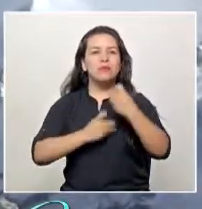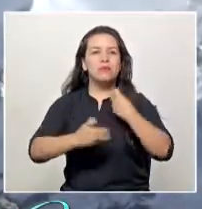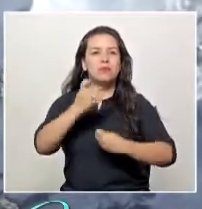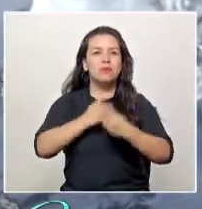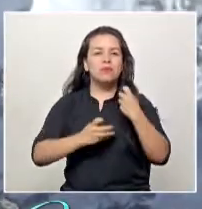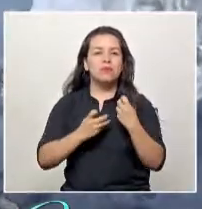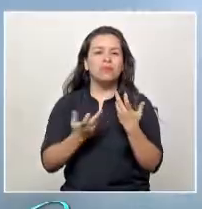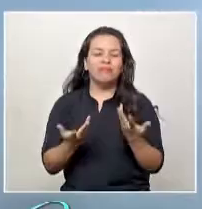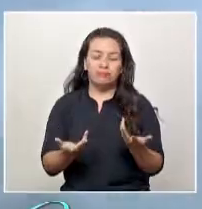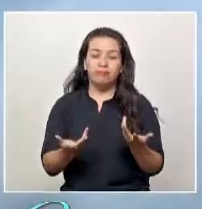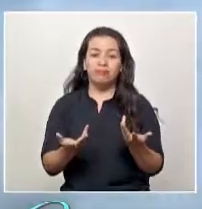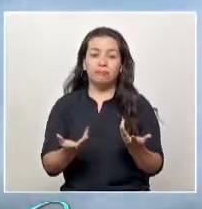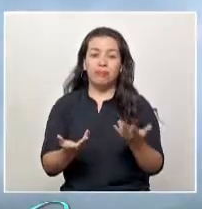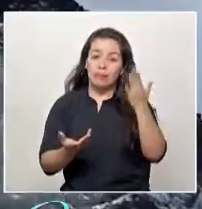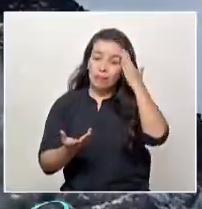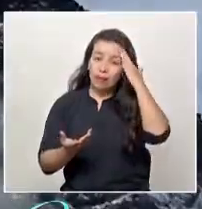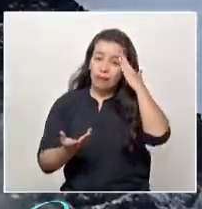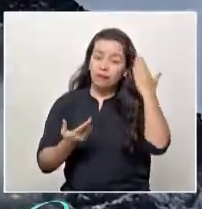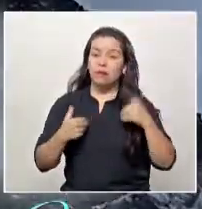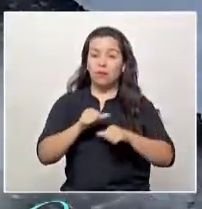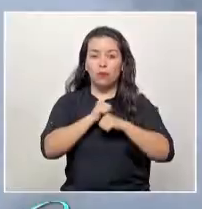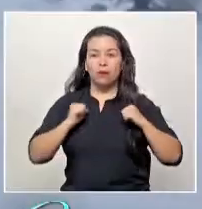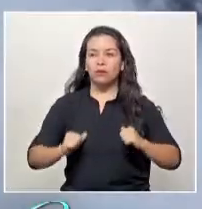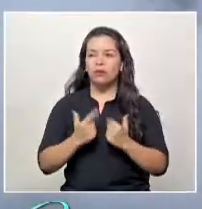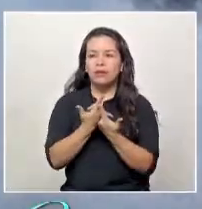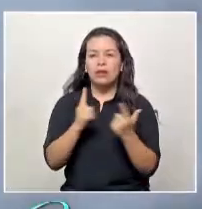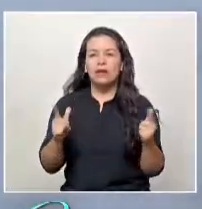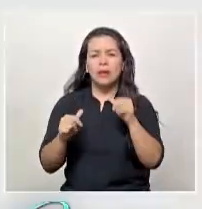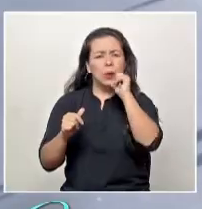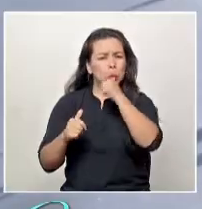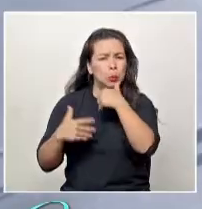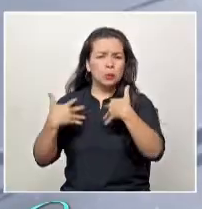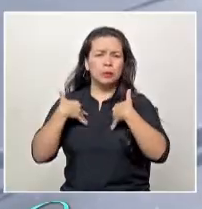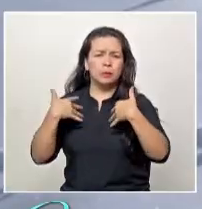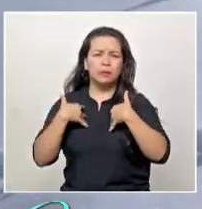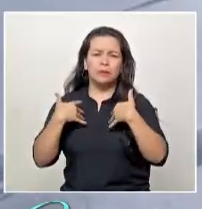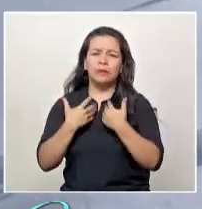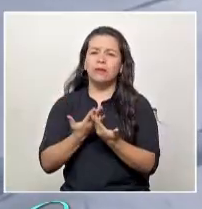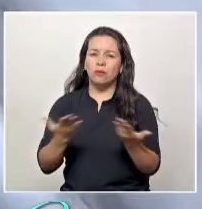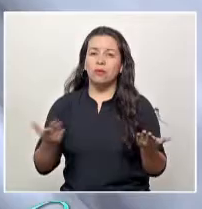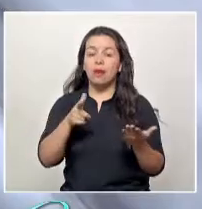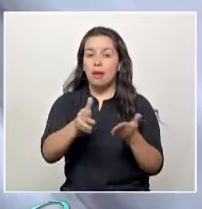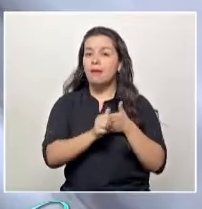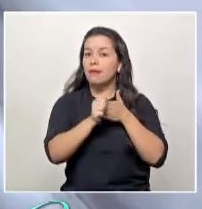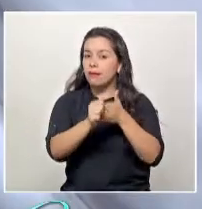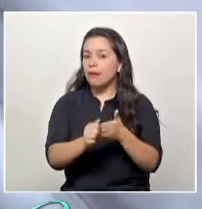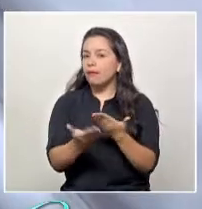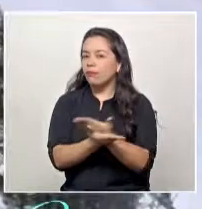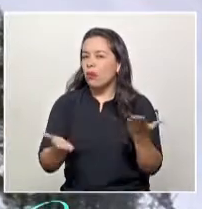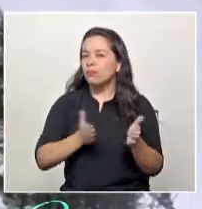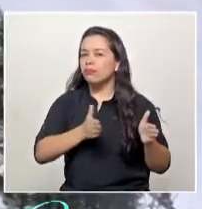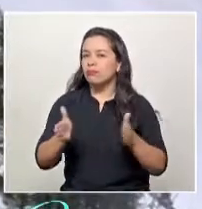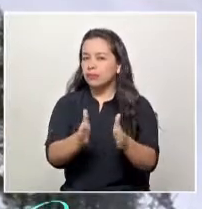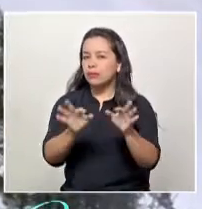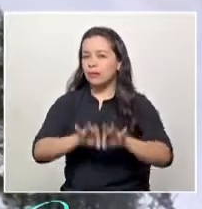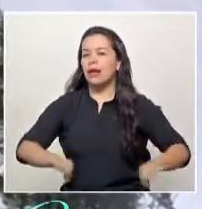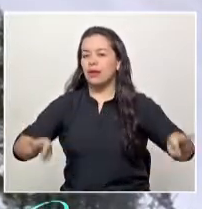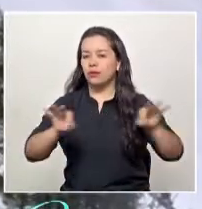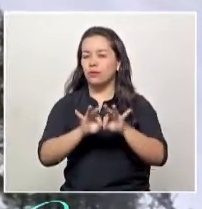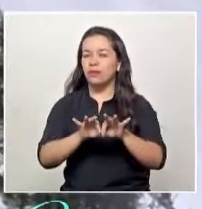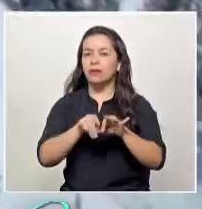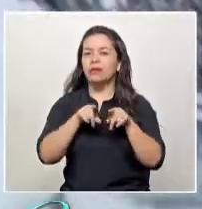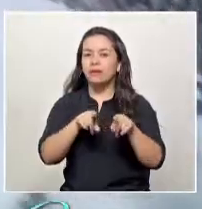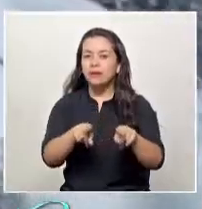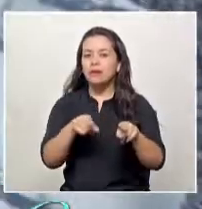tú. Mantén a tu corazón libre de sufrimiento. Deja que Él te guíe en todos tus caminos. Cuando